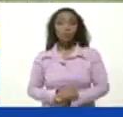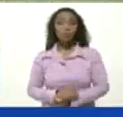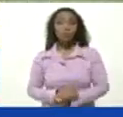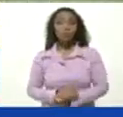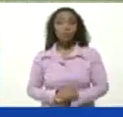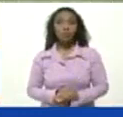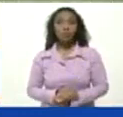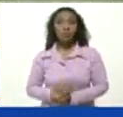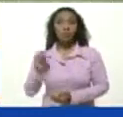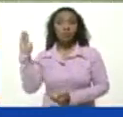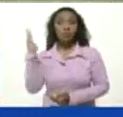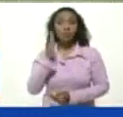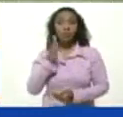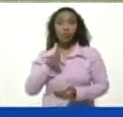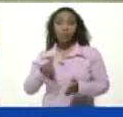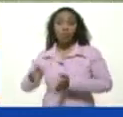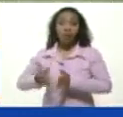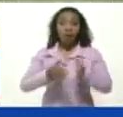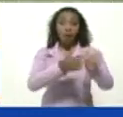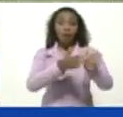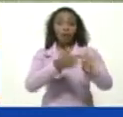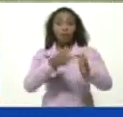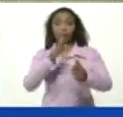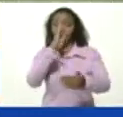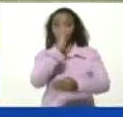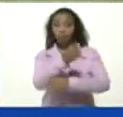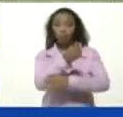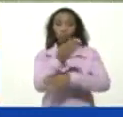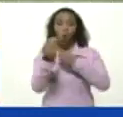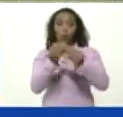Se vino por la calle El Medio como debe ser.